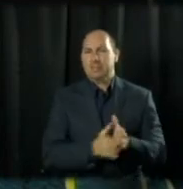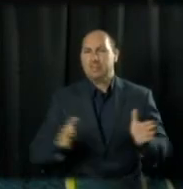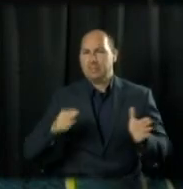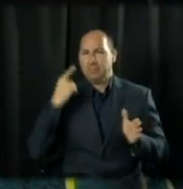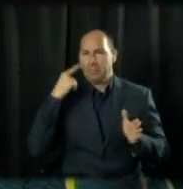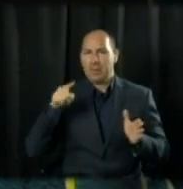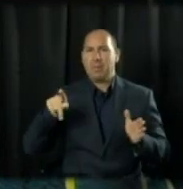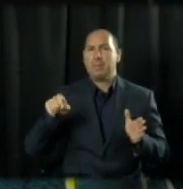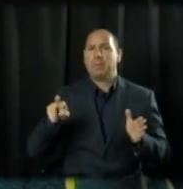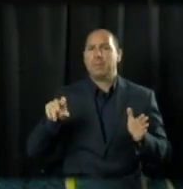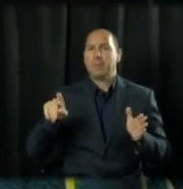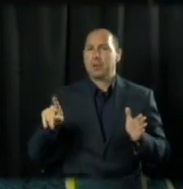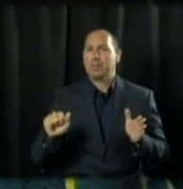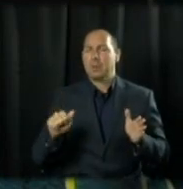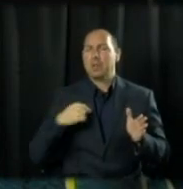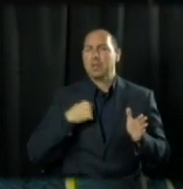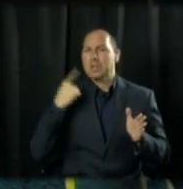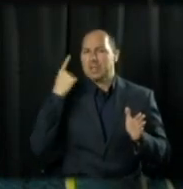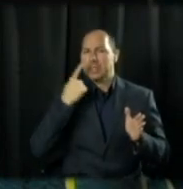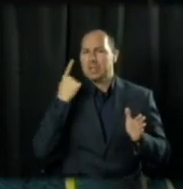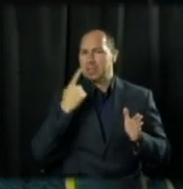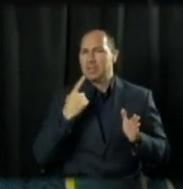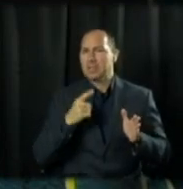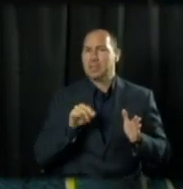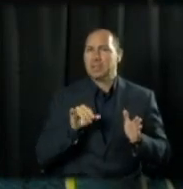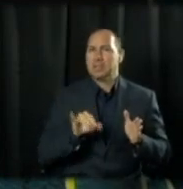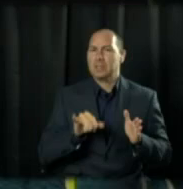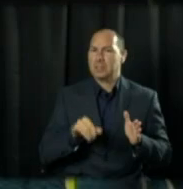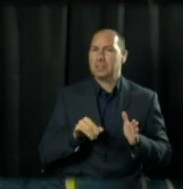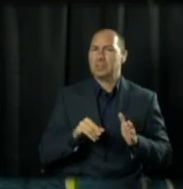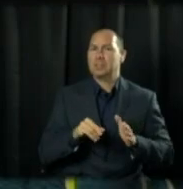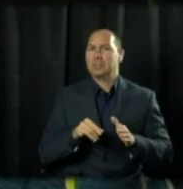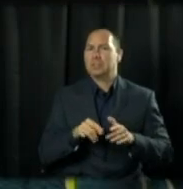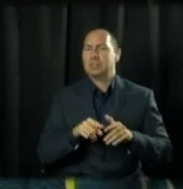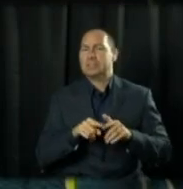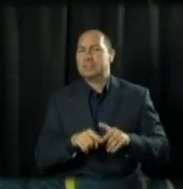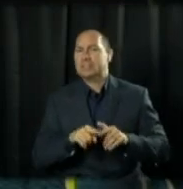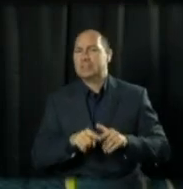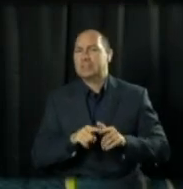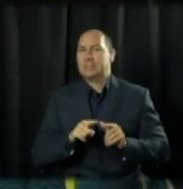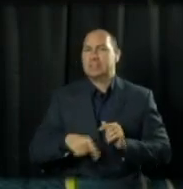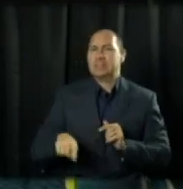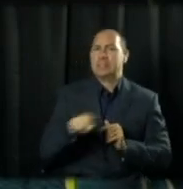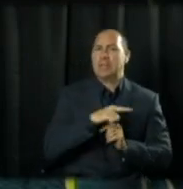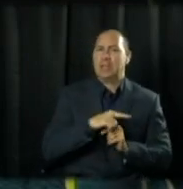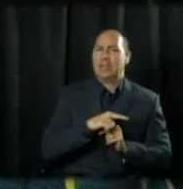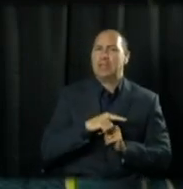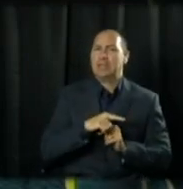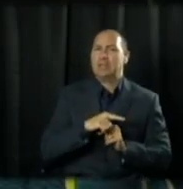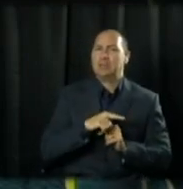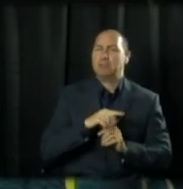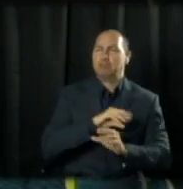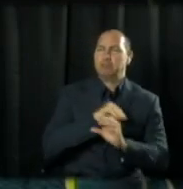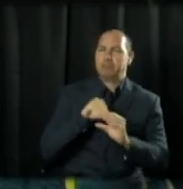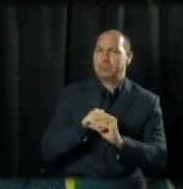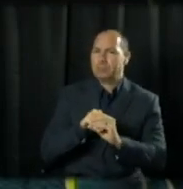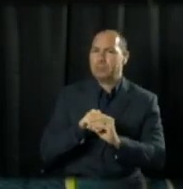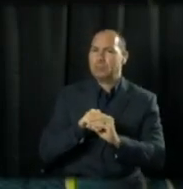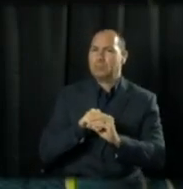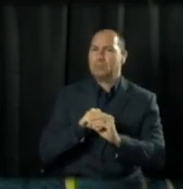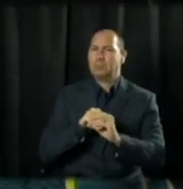de tiempo de Prepa, pienso que deben estar seleccionados los ofertores en la próxima línea. ¿Eso es